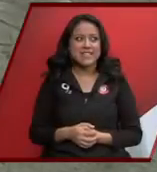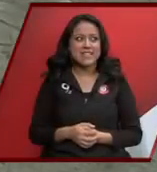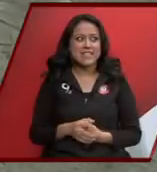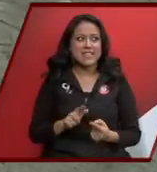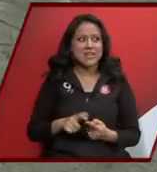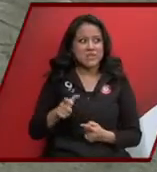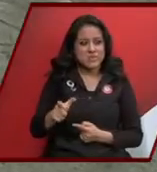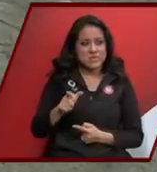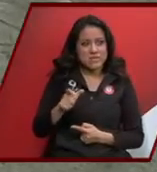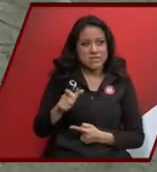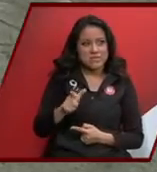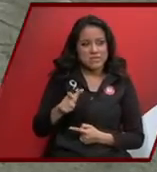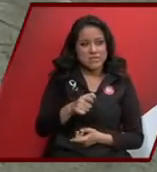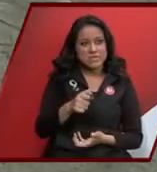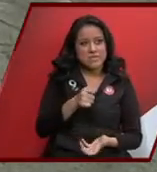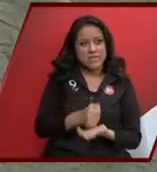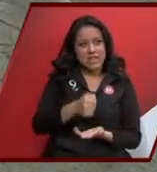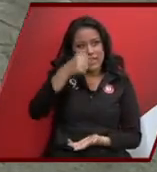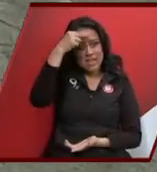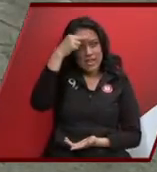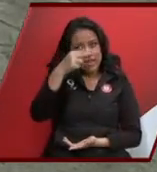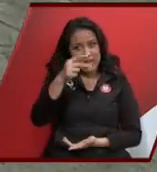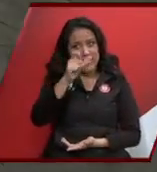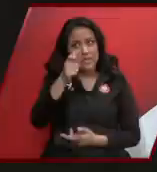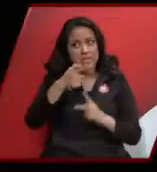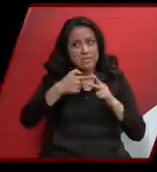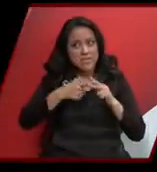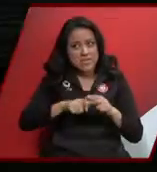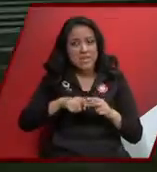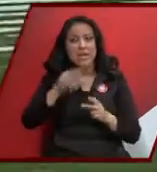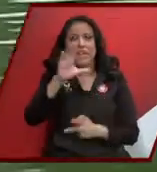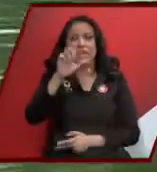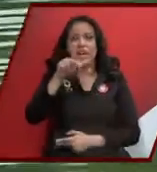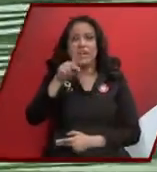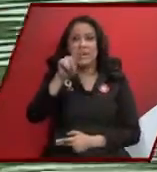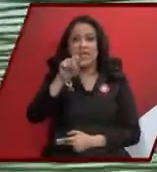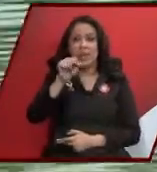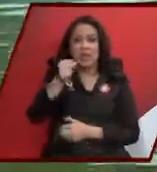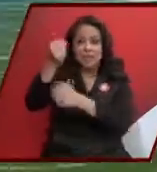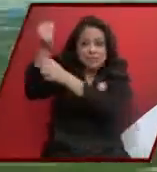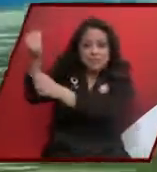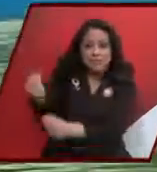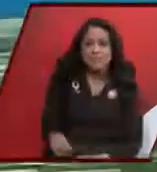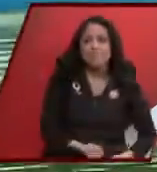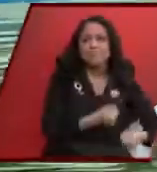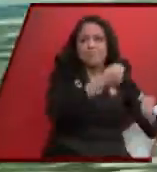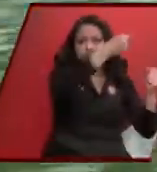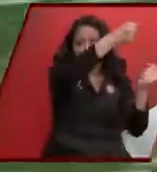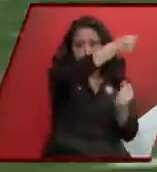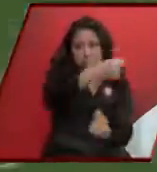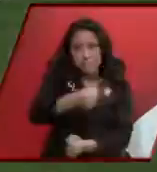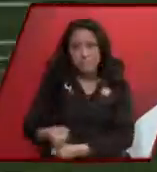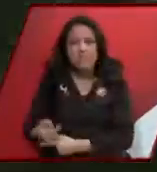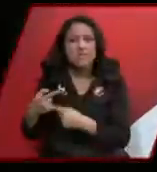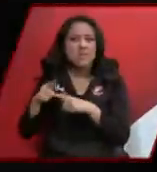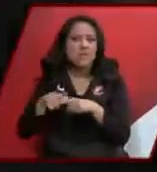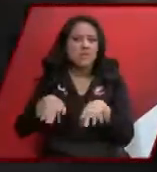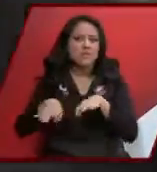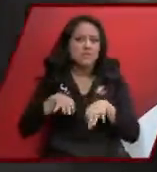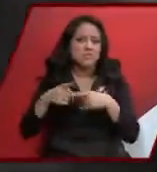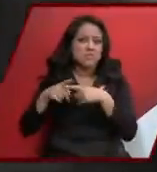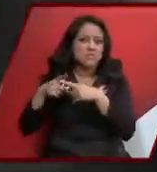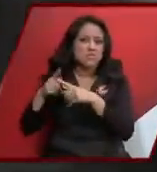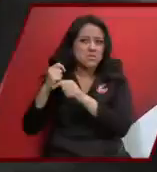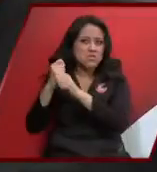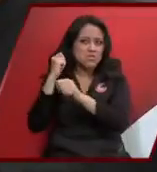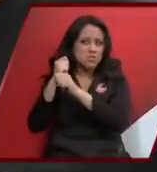Xochimilco, Ciudad de México. Aquí los inicios del canotaje fue el chalupaje. Antes era el medio de transporte de la gente